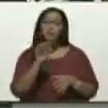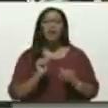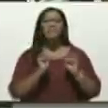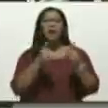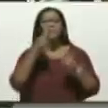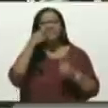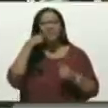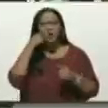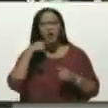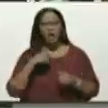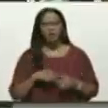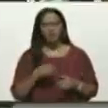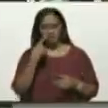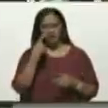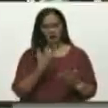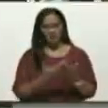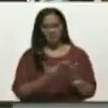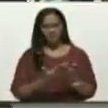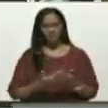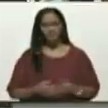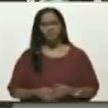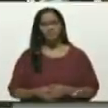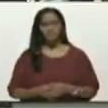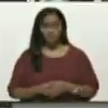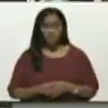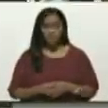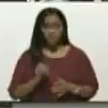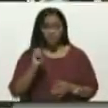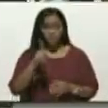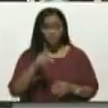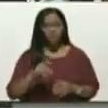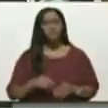chillar y te vas a dar cuenta. ¿Eh?